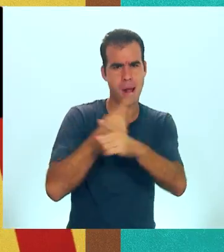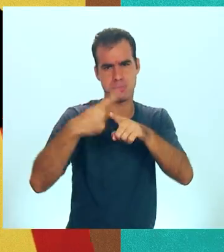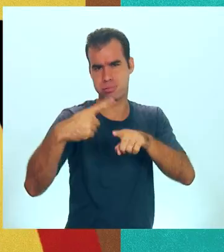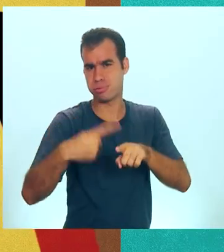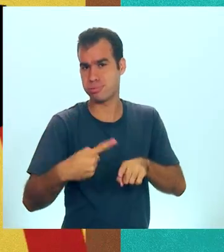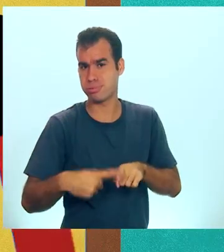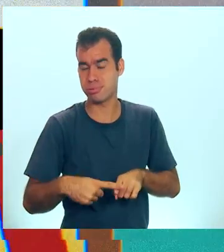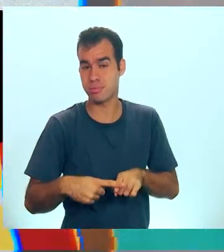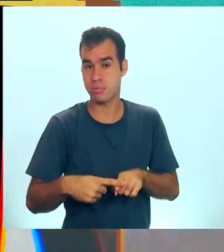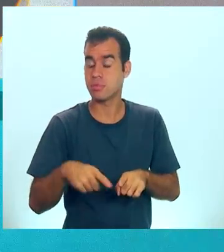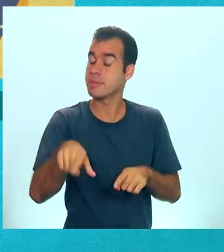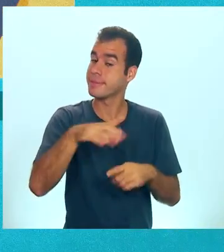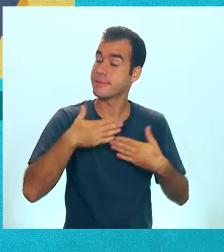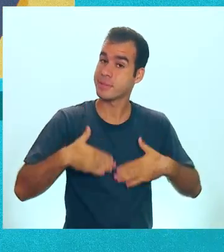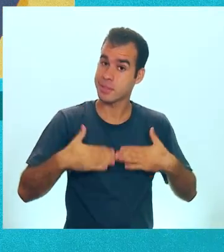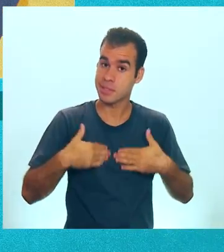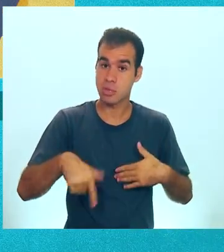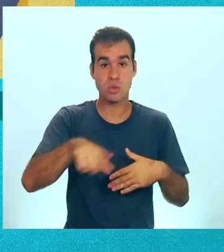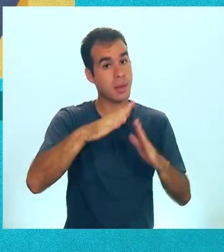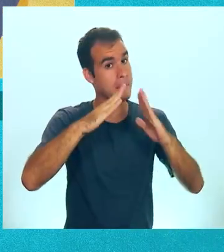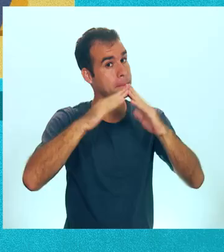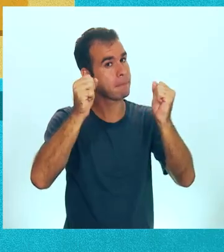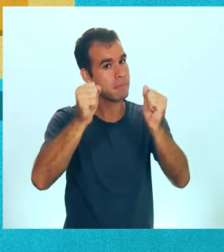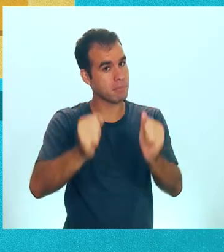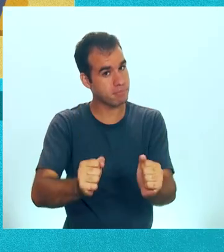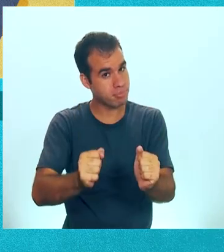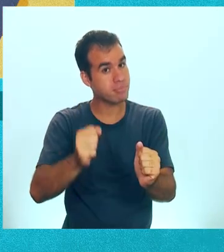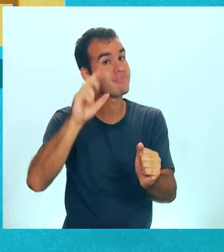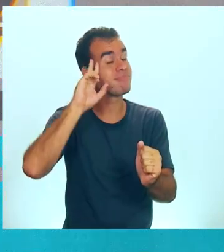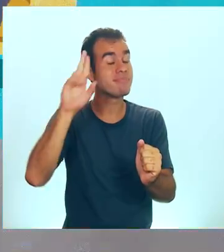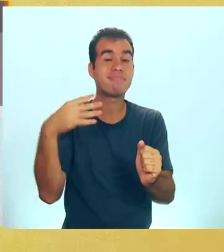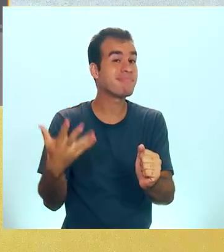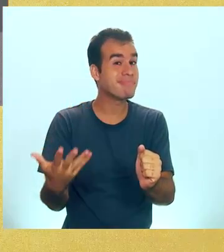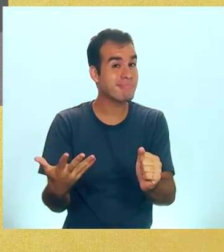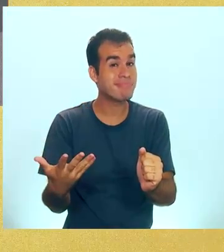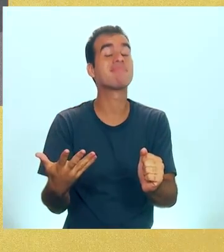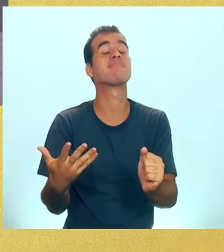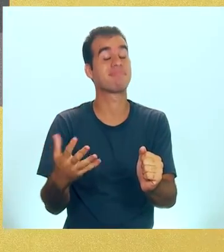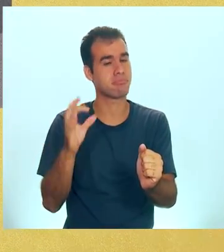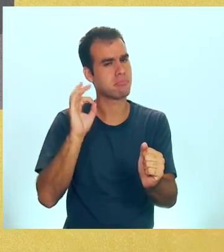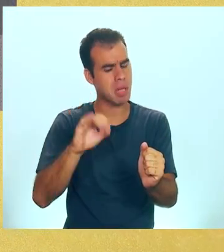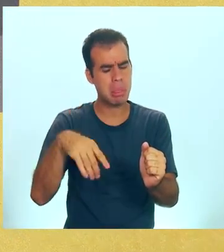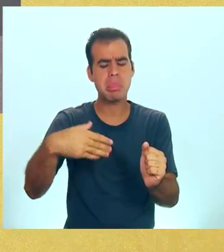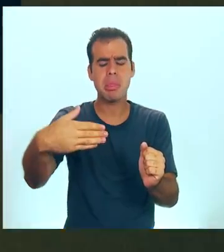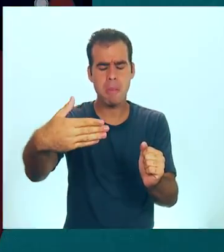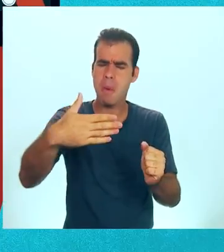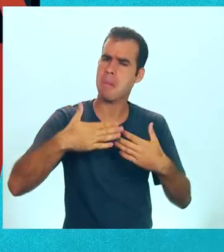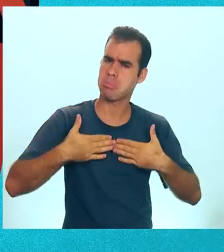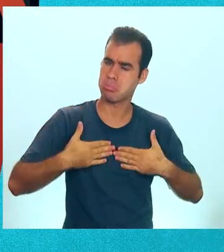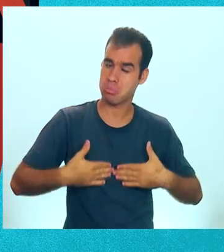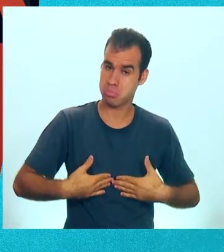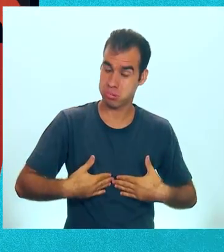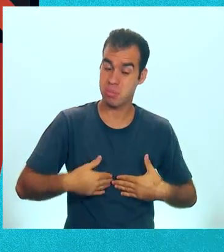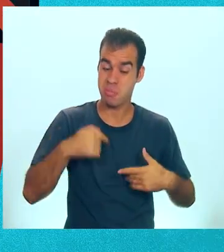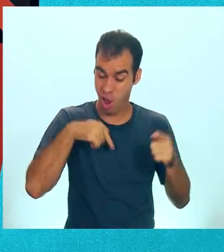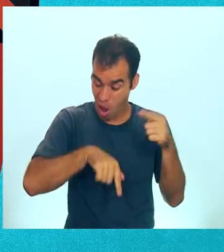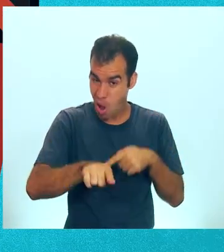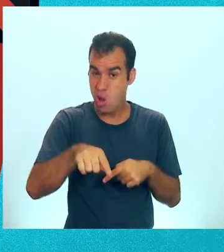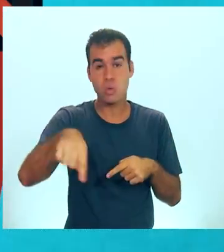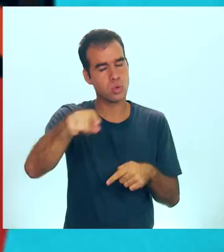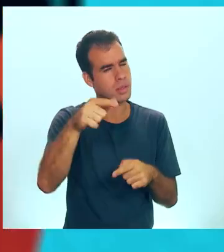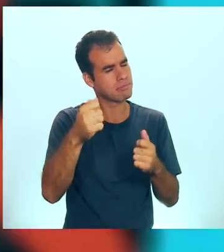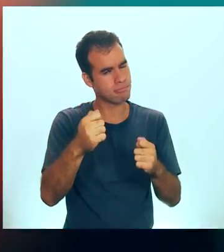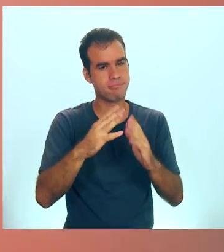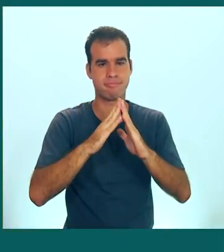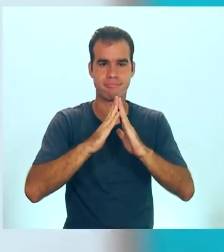Tranquilízate, toma conciencia y quédate, infórmate. Solo ten en mente que llegará la calma, pero mientras la tormenta pasa, por tu bien y el